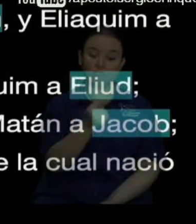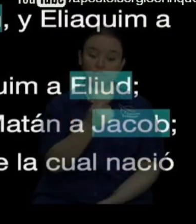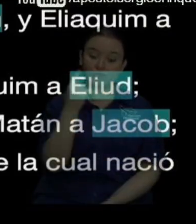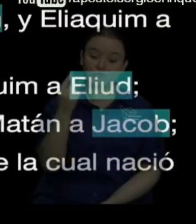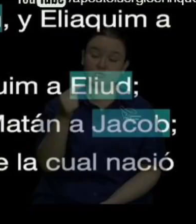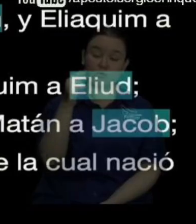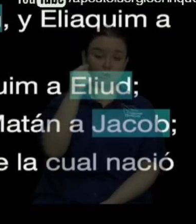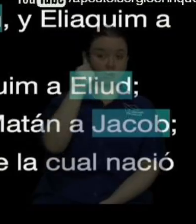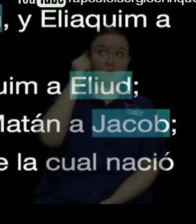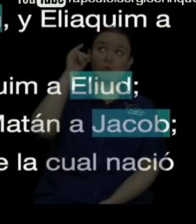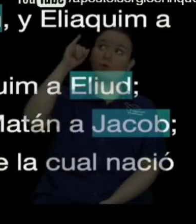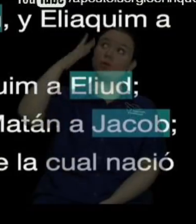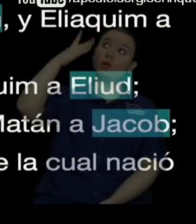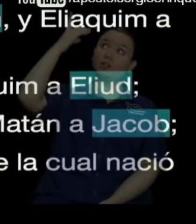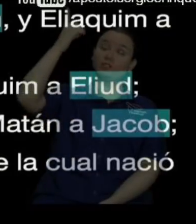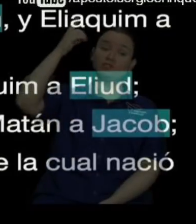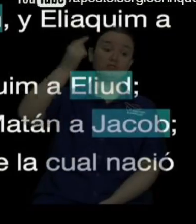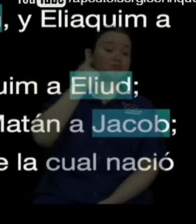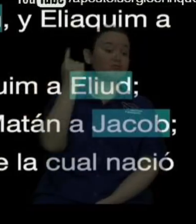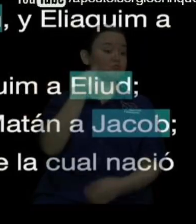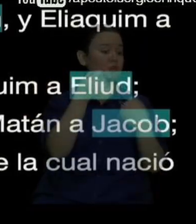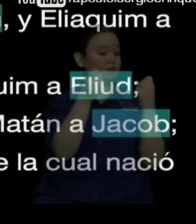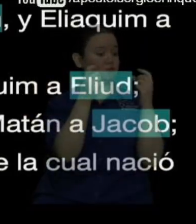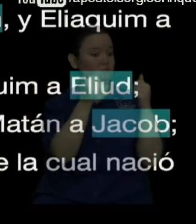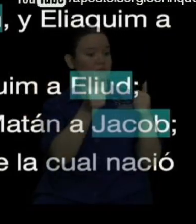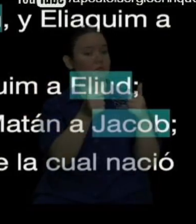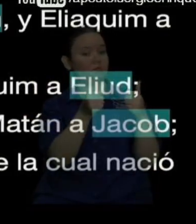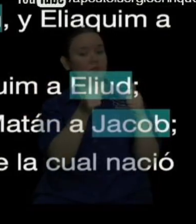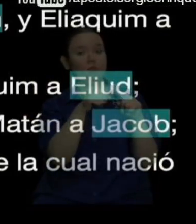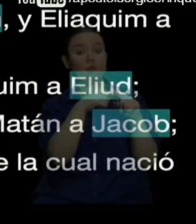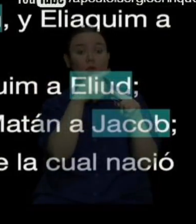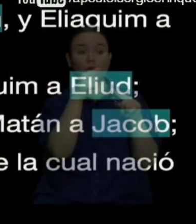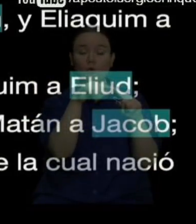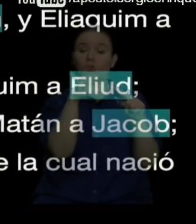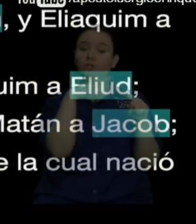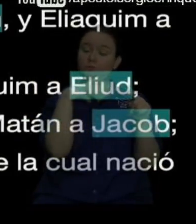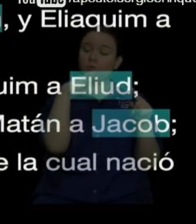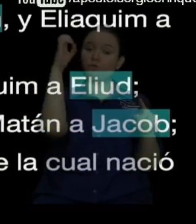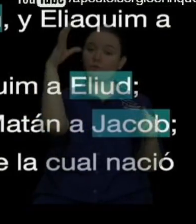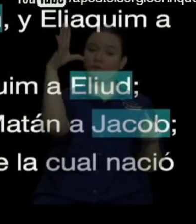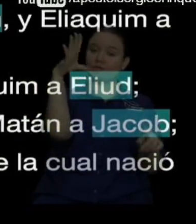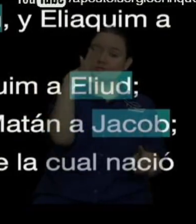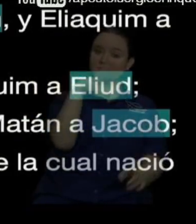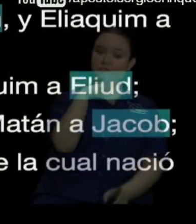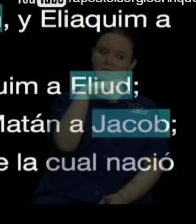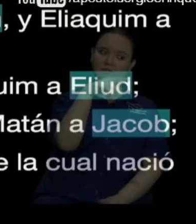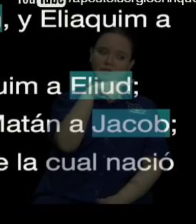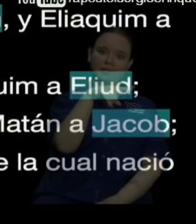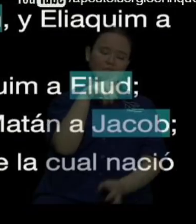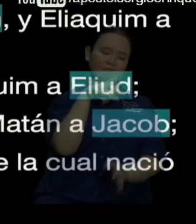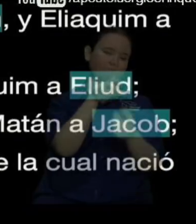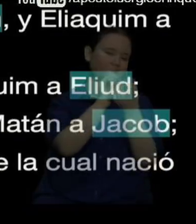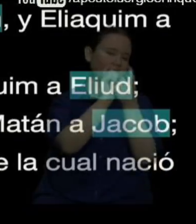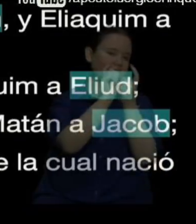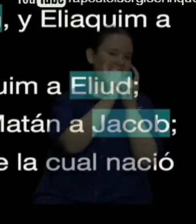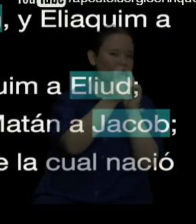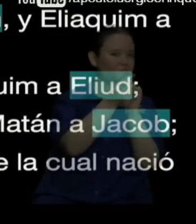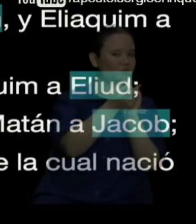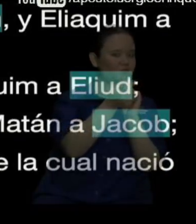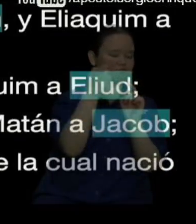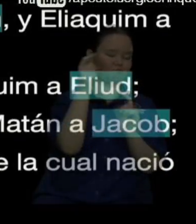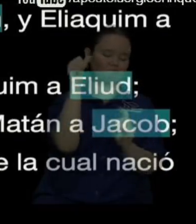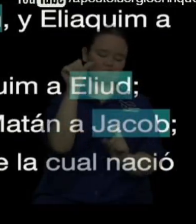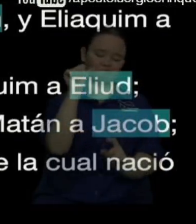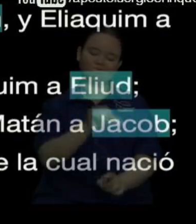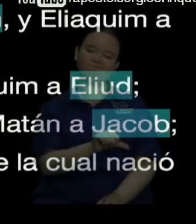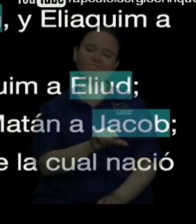lo hizo bien. El problema fue cuando empezó a prosperar. Es una enseñanza que Dios nos da. Usías